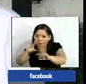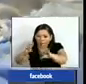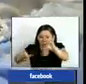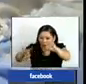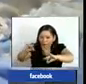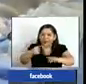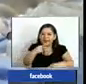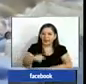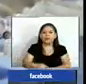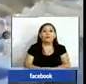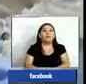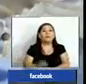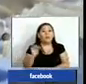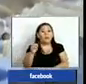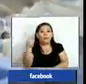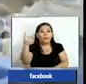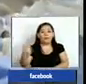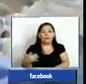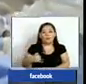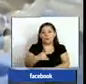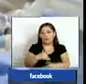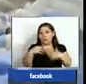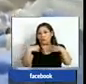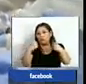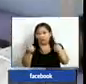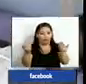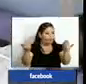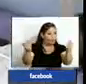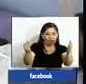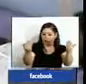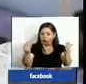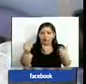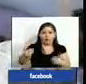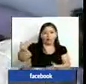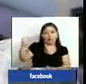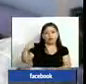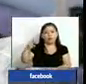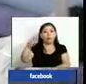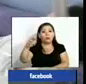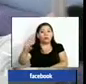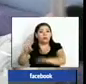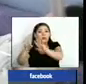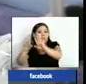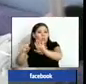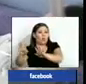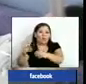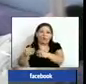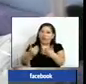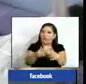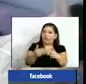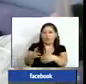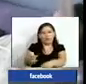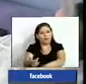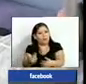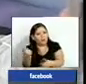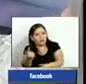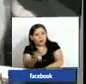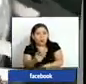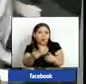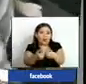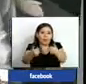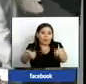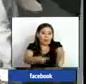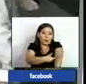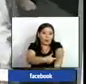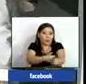casos. El ministro de Salud solicitó un comparativo de datos de 2019 de muertes extrahospitalarias para subsanar el